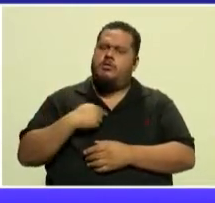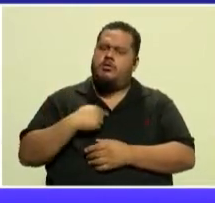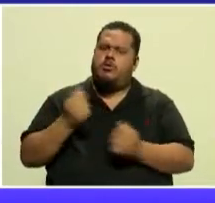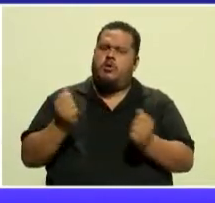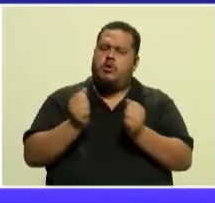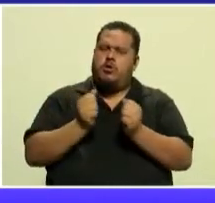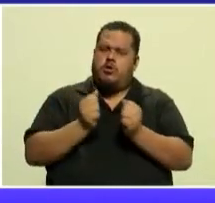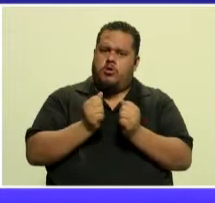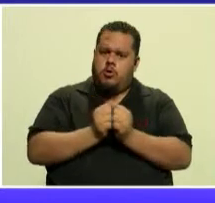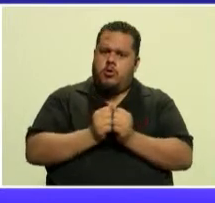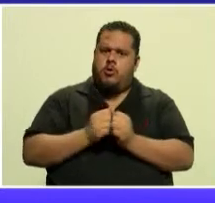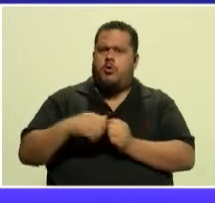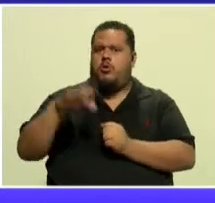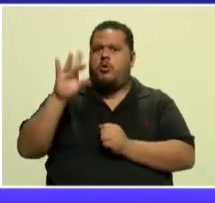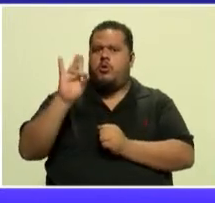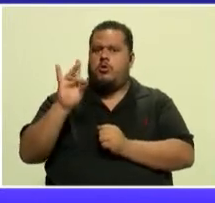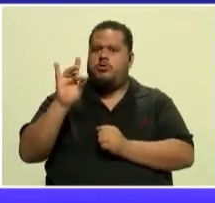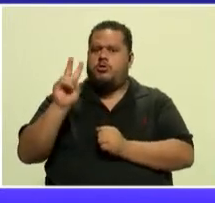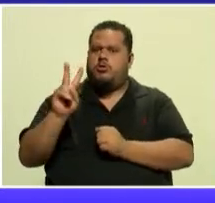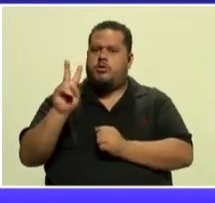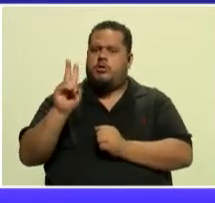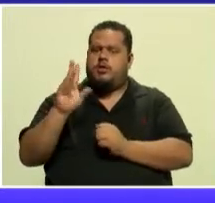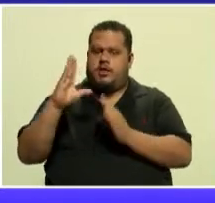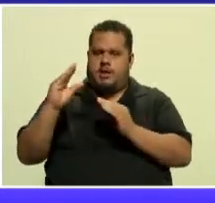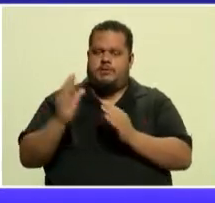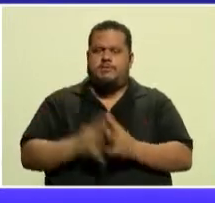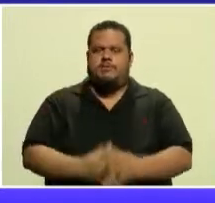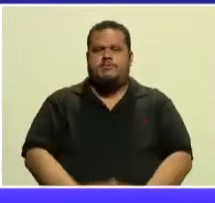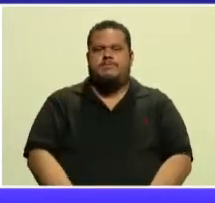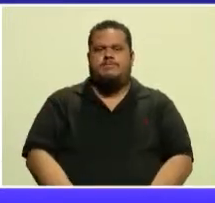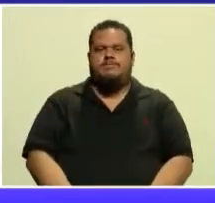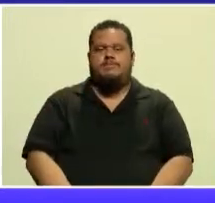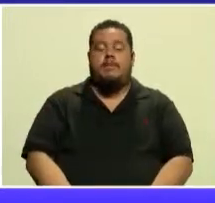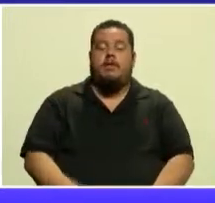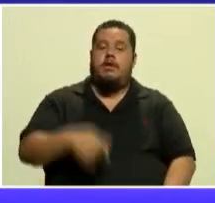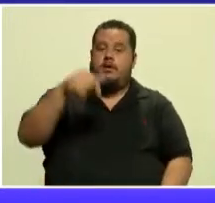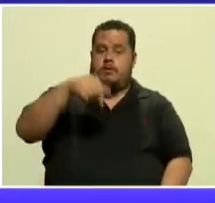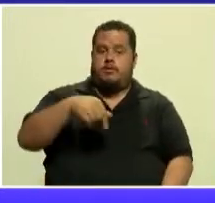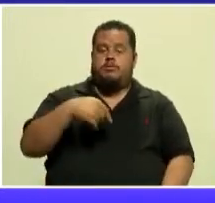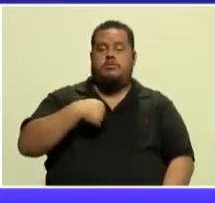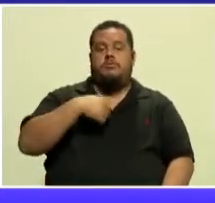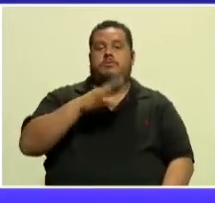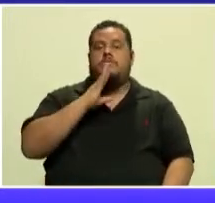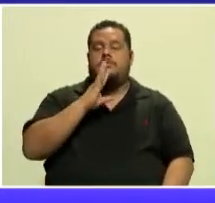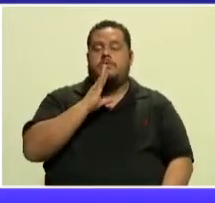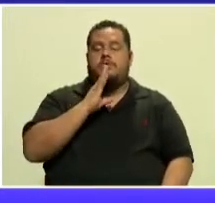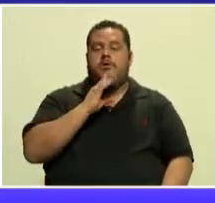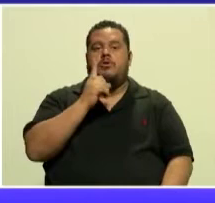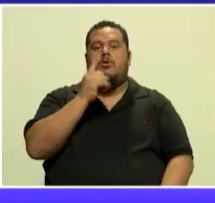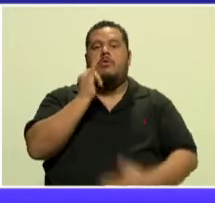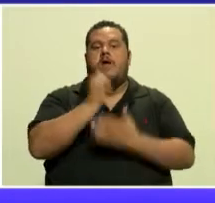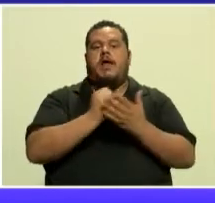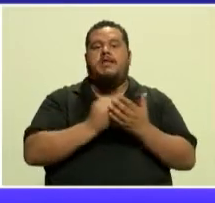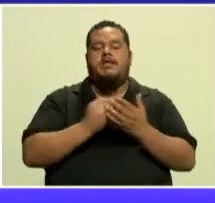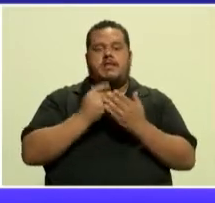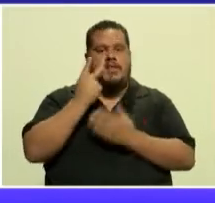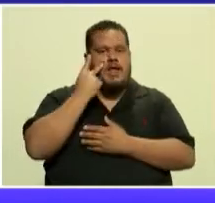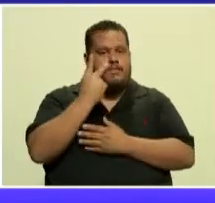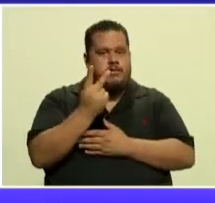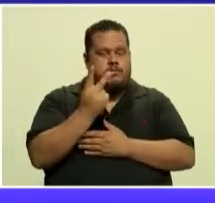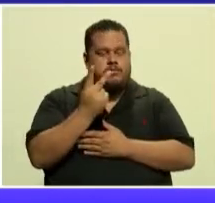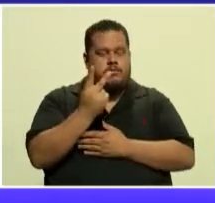vivo a las 8:02 de la noche. Esta noche voy a conversar con una artista visual